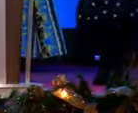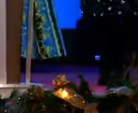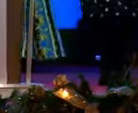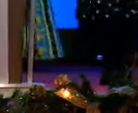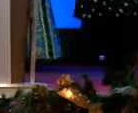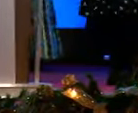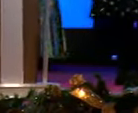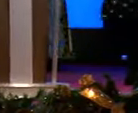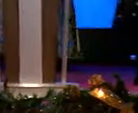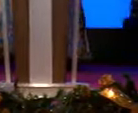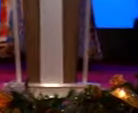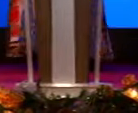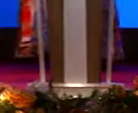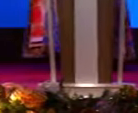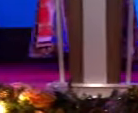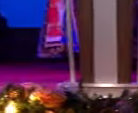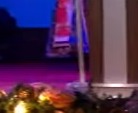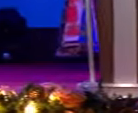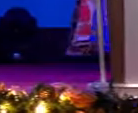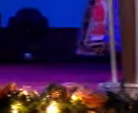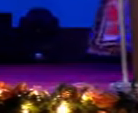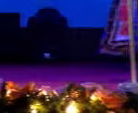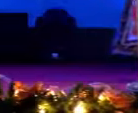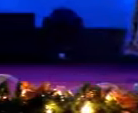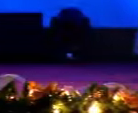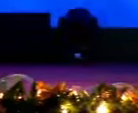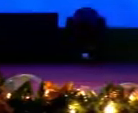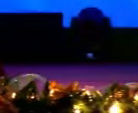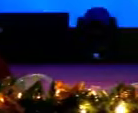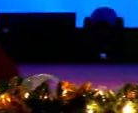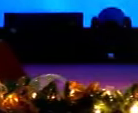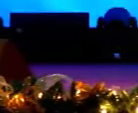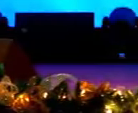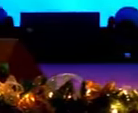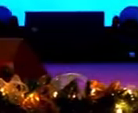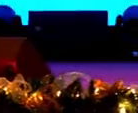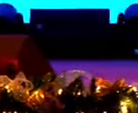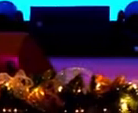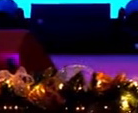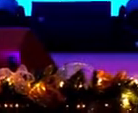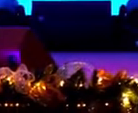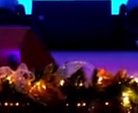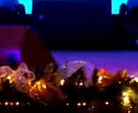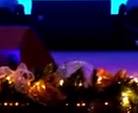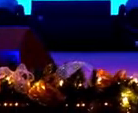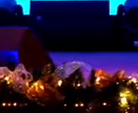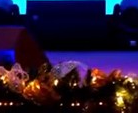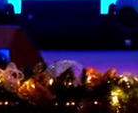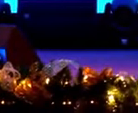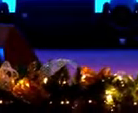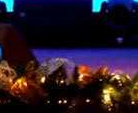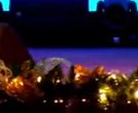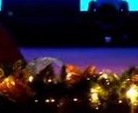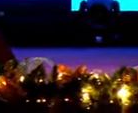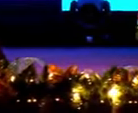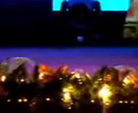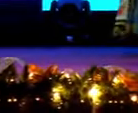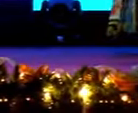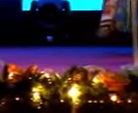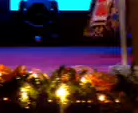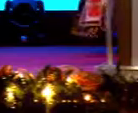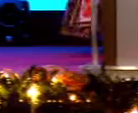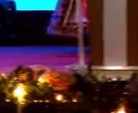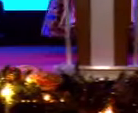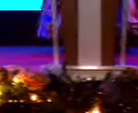con ejército, más con su Santo Espíritu. ¡Otra vez! No con espada